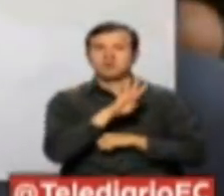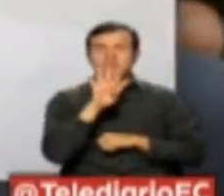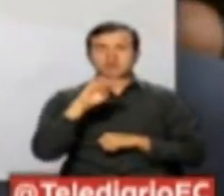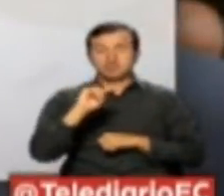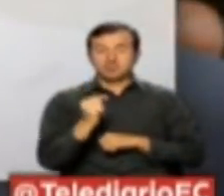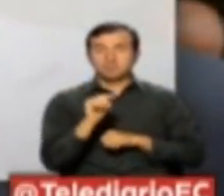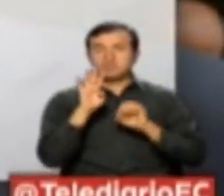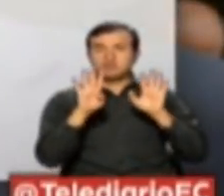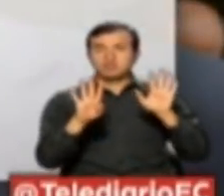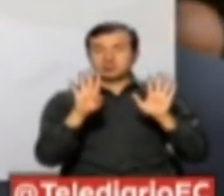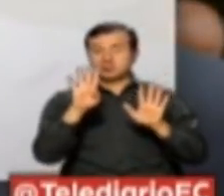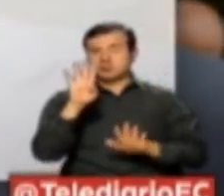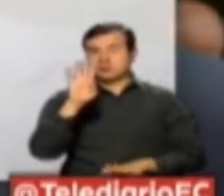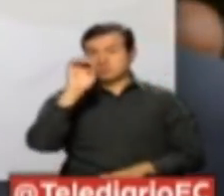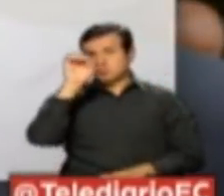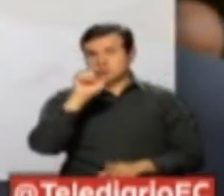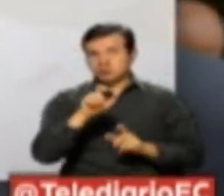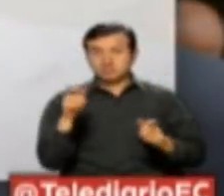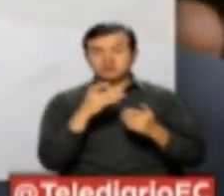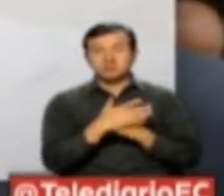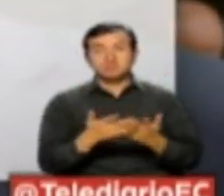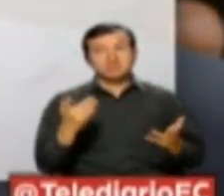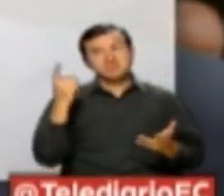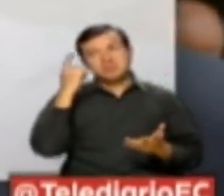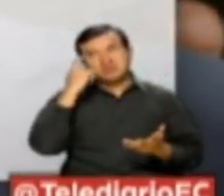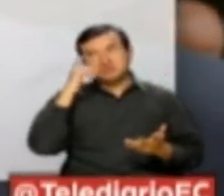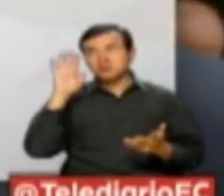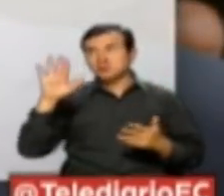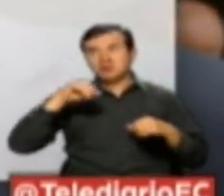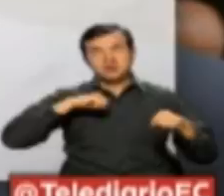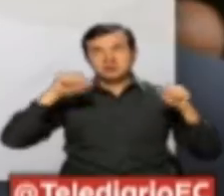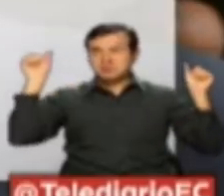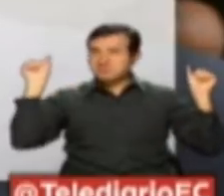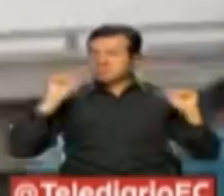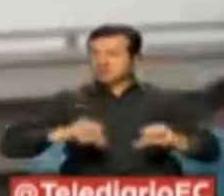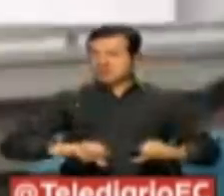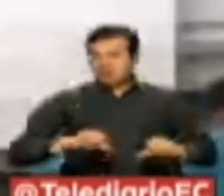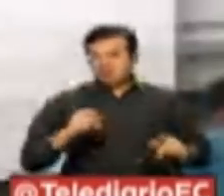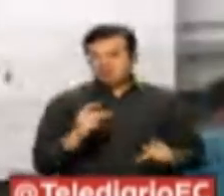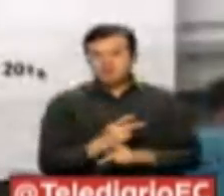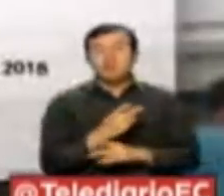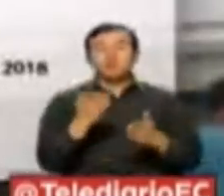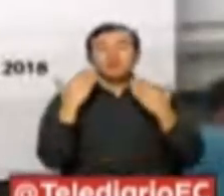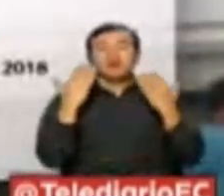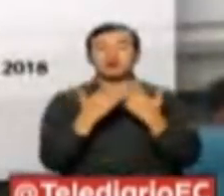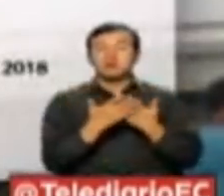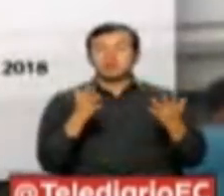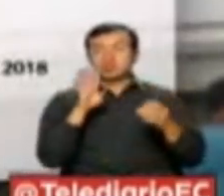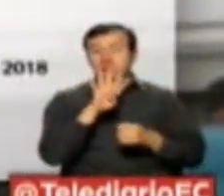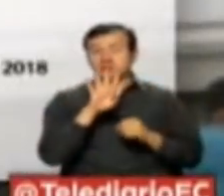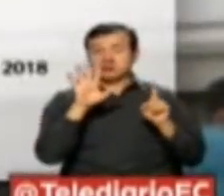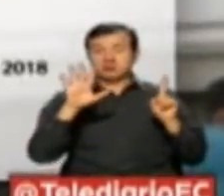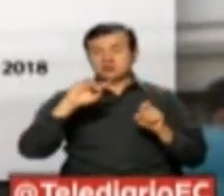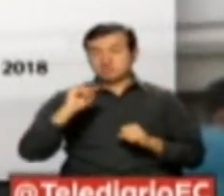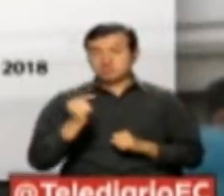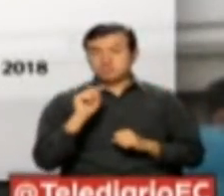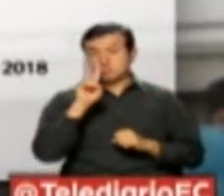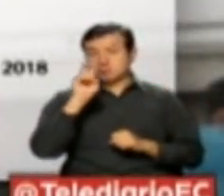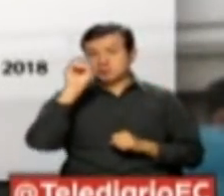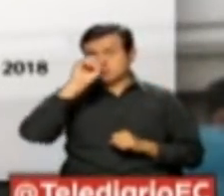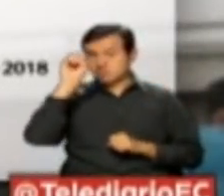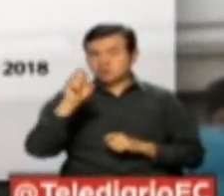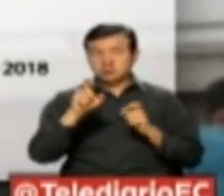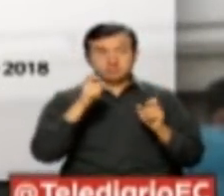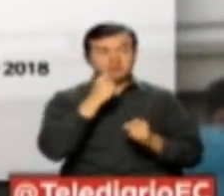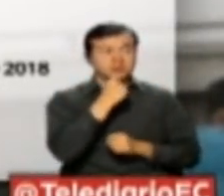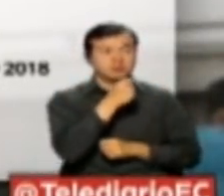44,94 por ciento de los encuestados considera que su gestión es muy mala en guayaquil un 46 20 por ciento de los